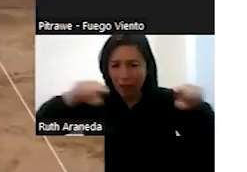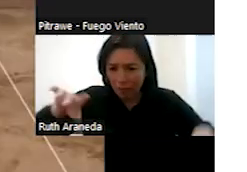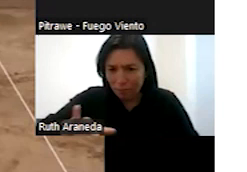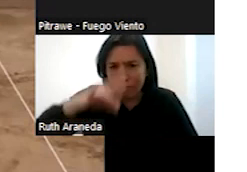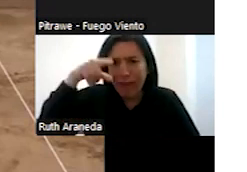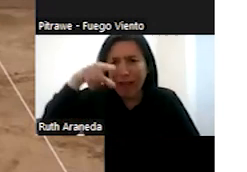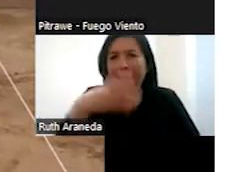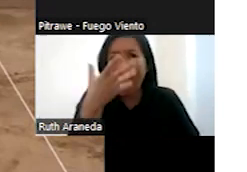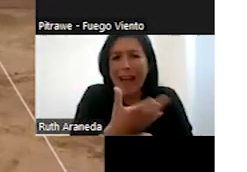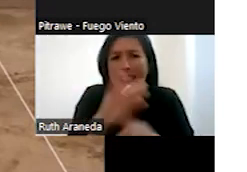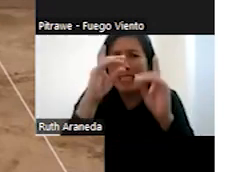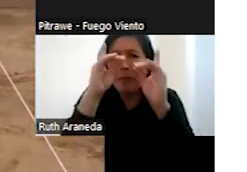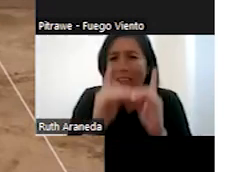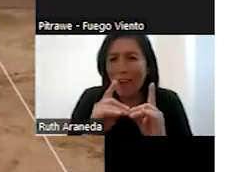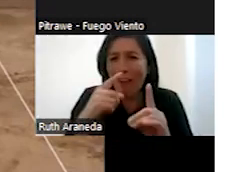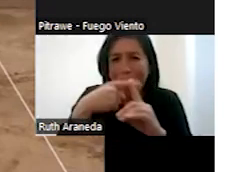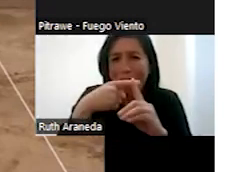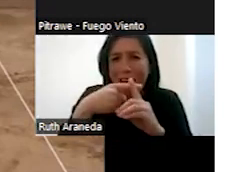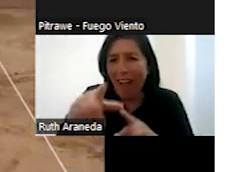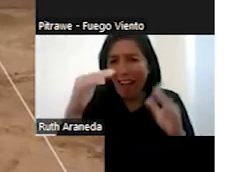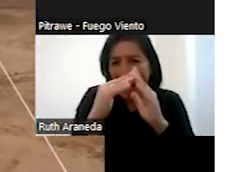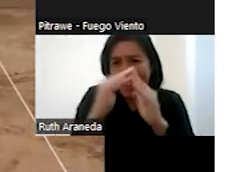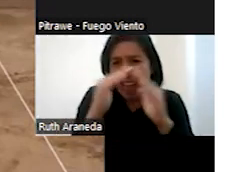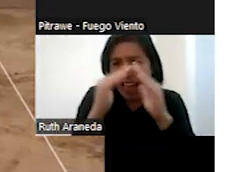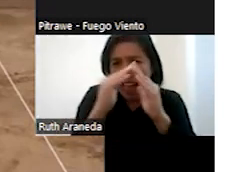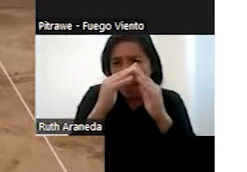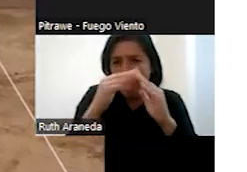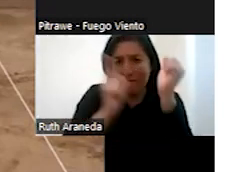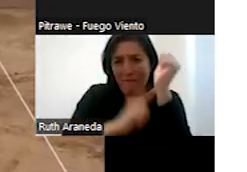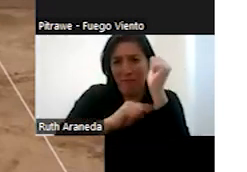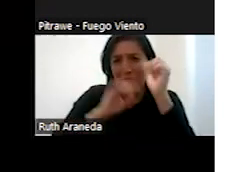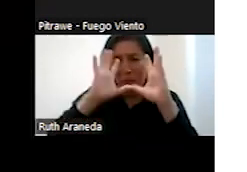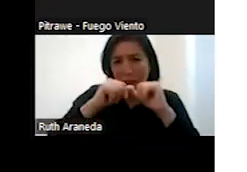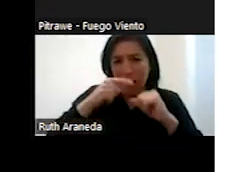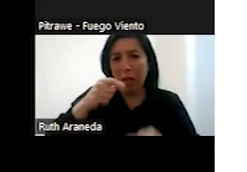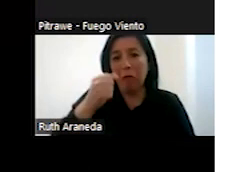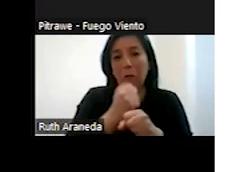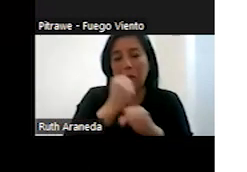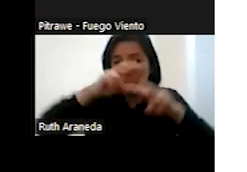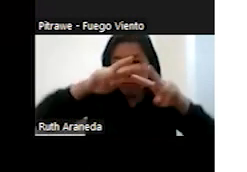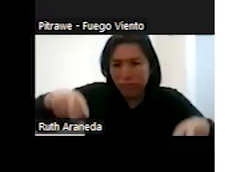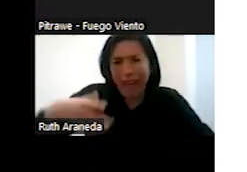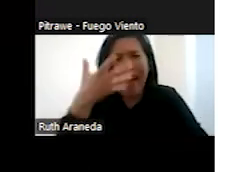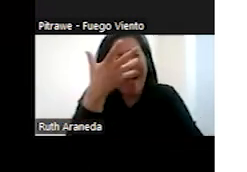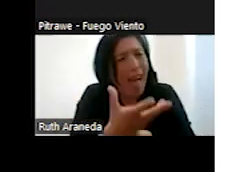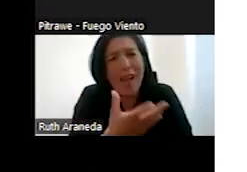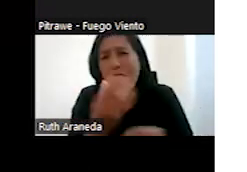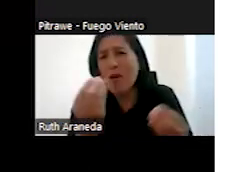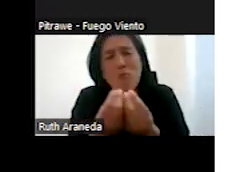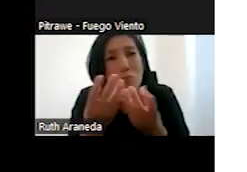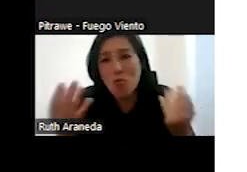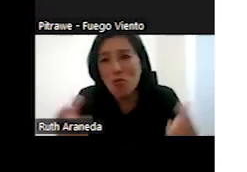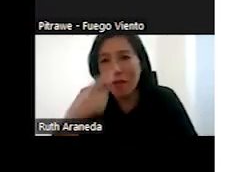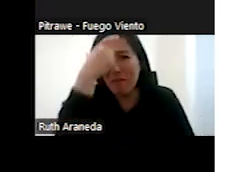pegadito a la refinería, que es tremendo sitio, ¿eh? Que hay docenas y docenas de esqueletos, que